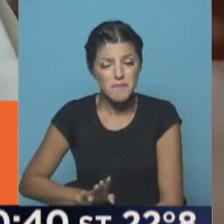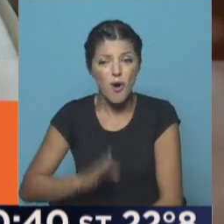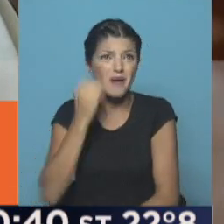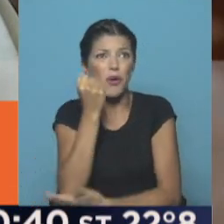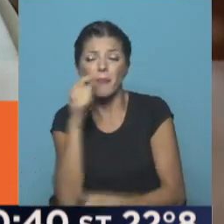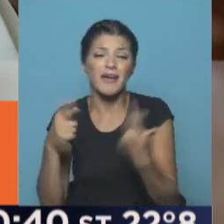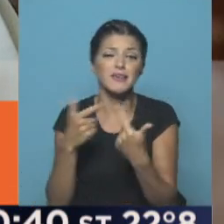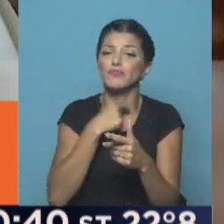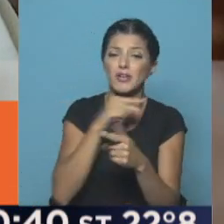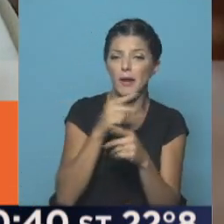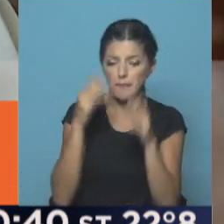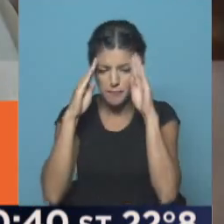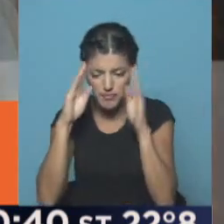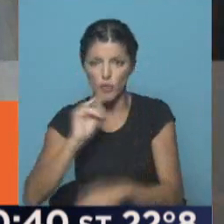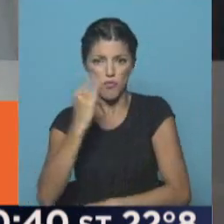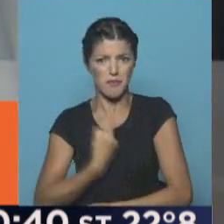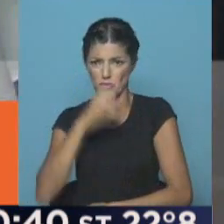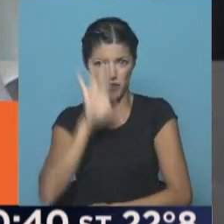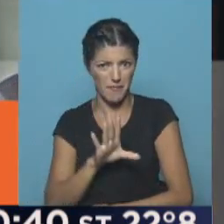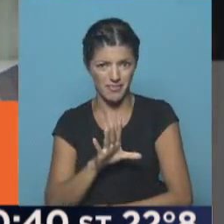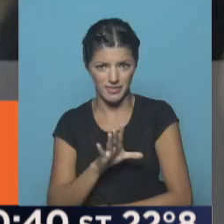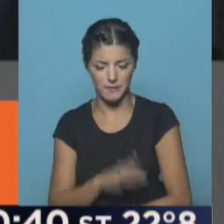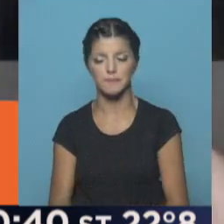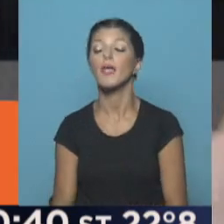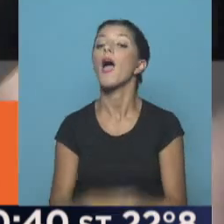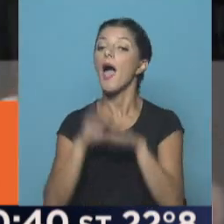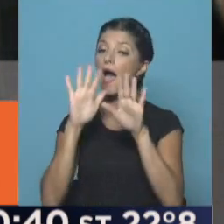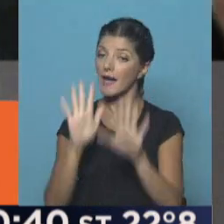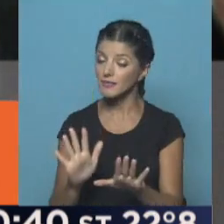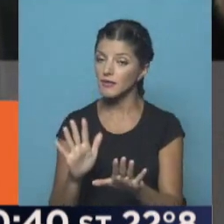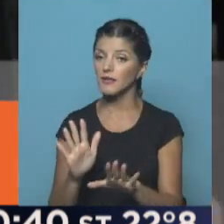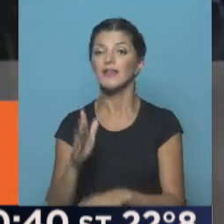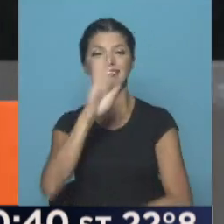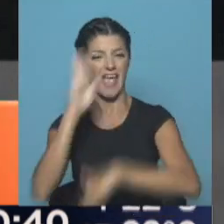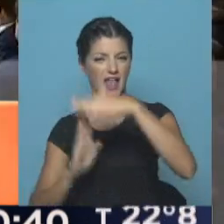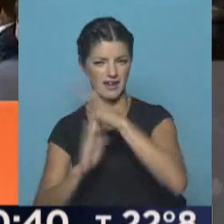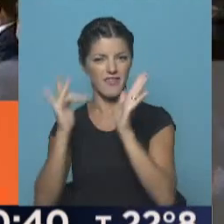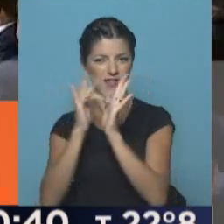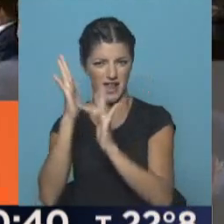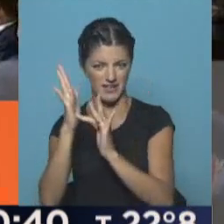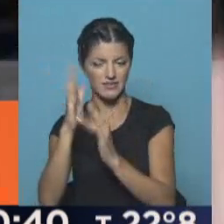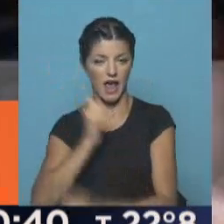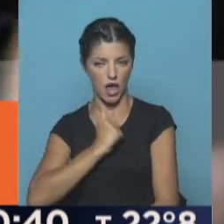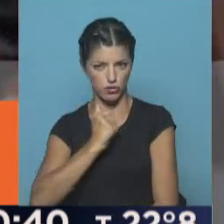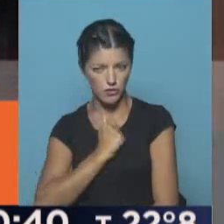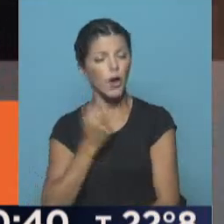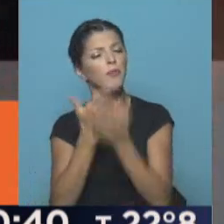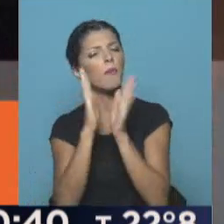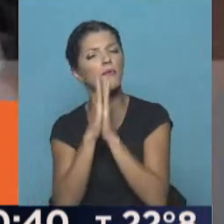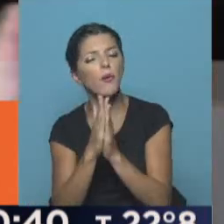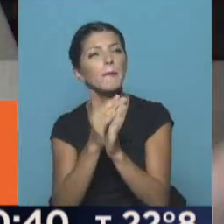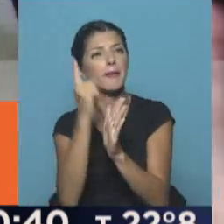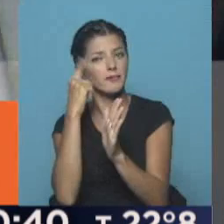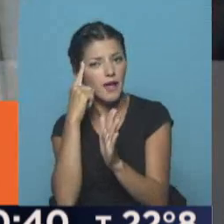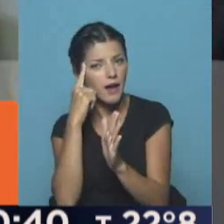no permite mirar más allá. Con este señalamiento, el jefe de la Iglesia Católica pidió volver a pensar en modo